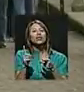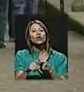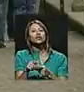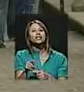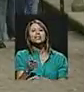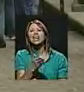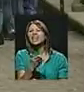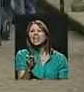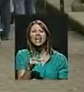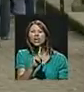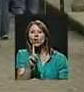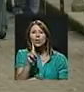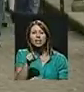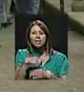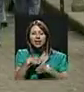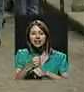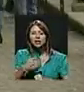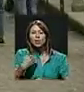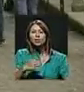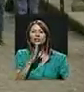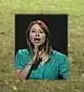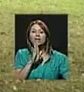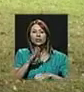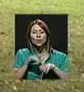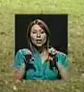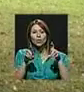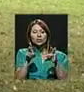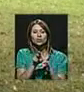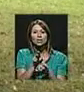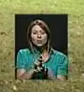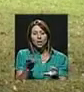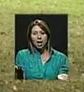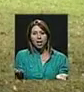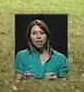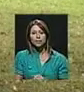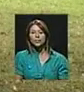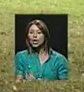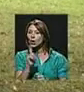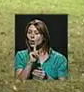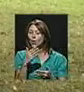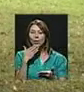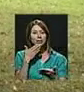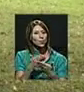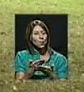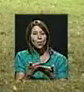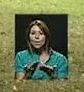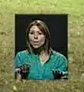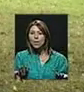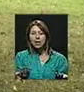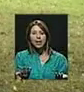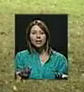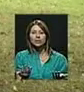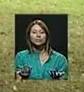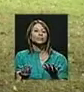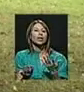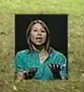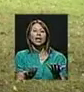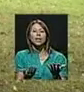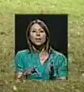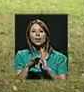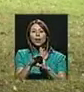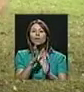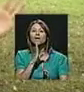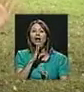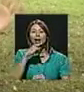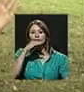no se debe hacer cuando se le habla de sexualidad a los pequeños? No es conveniente tampoco llegar a un niño o una niña